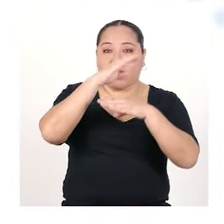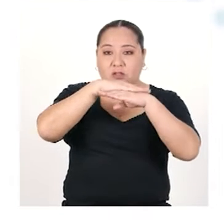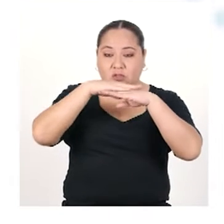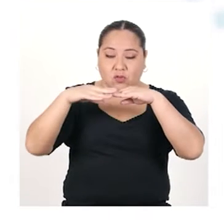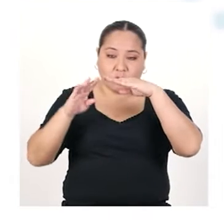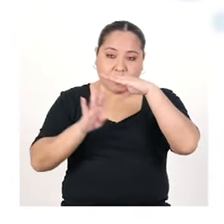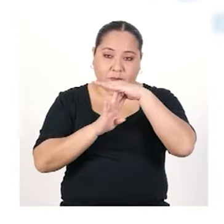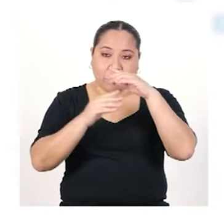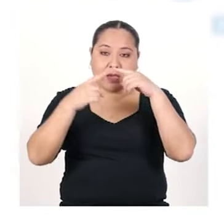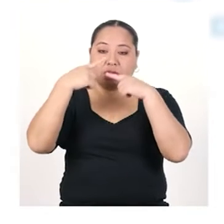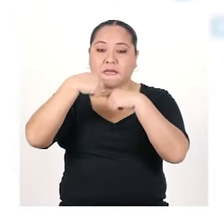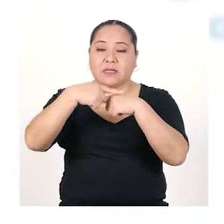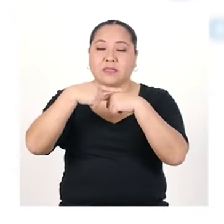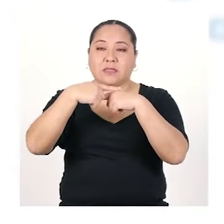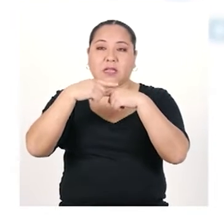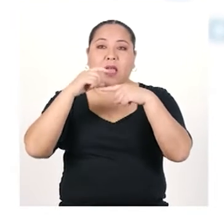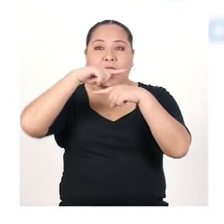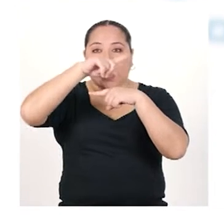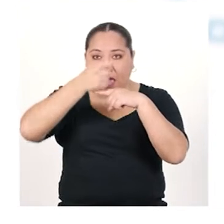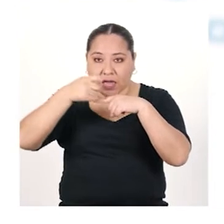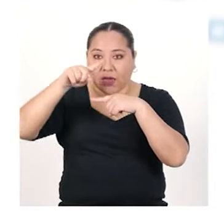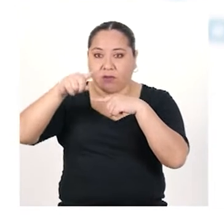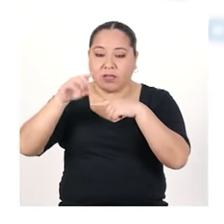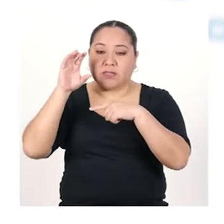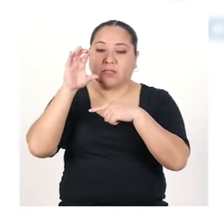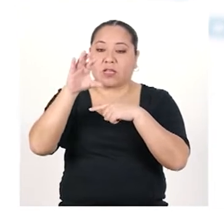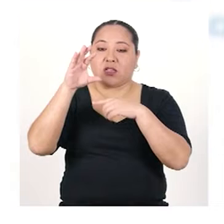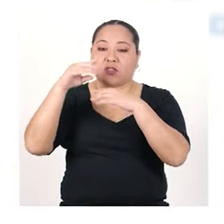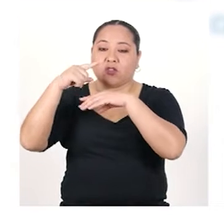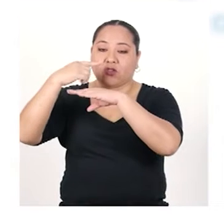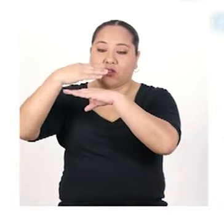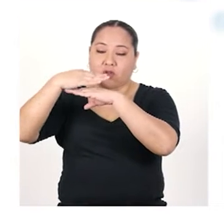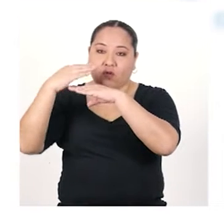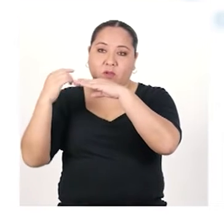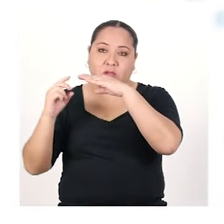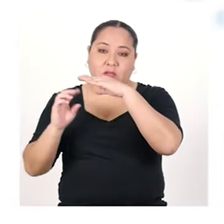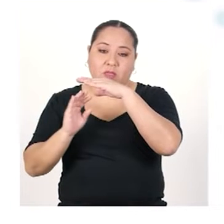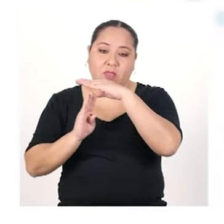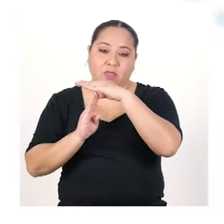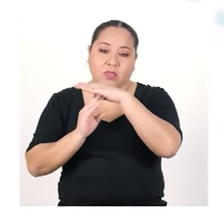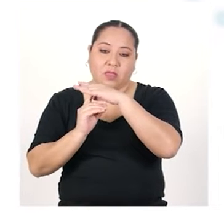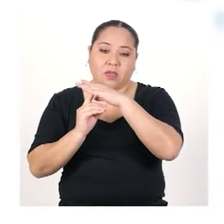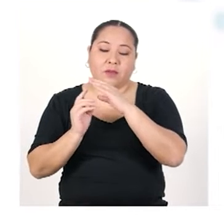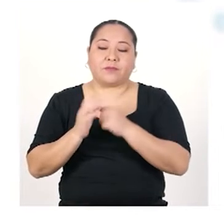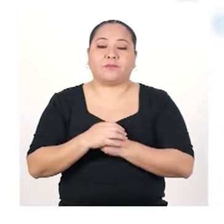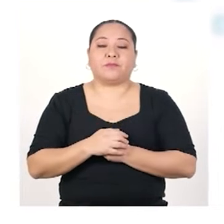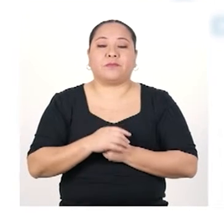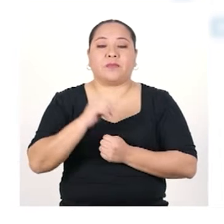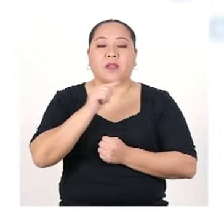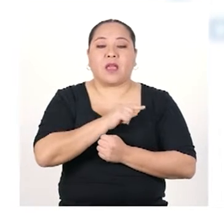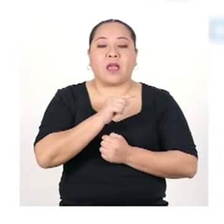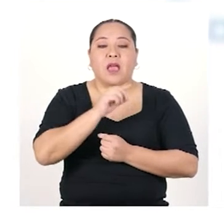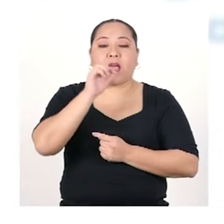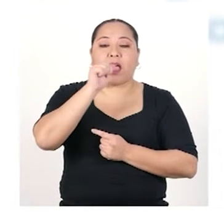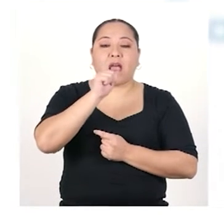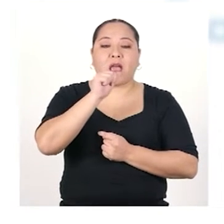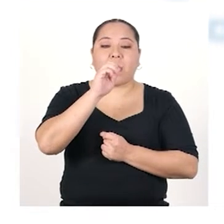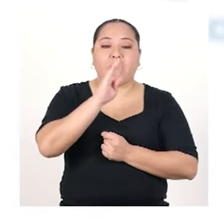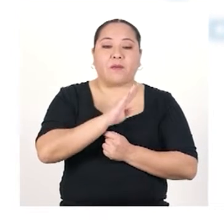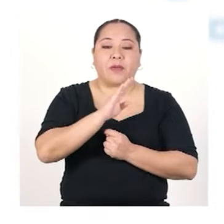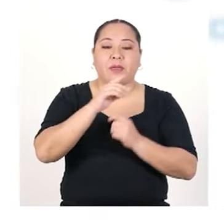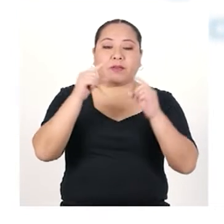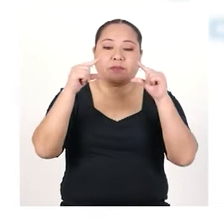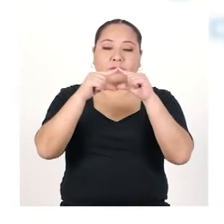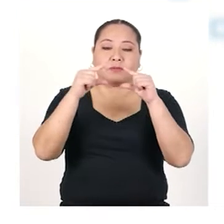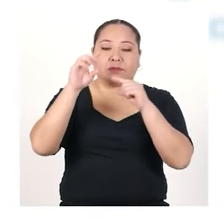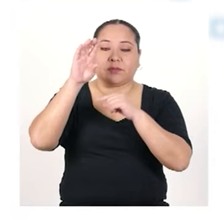es equivalente a c sobre d. Se cumple que a por d es igual a b por c.